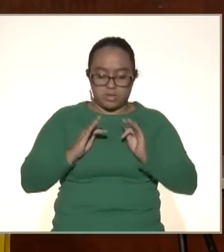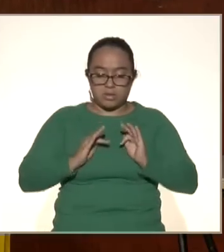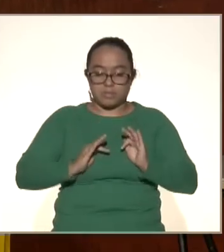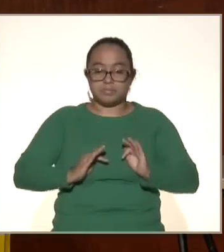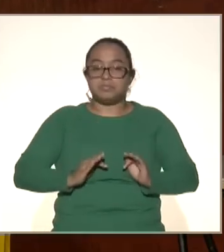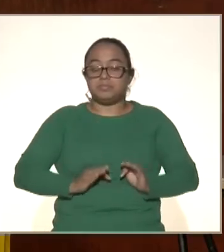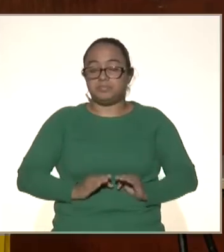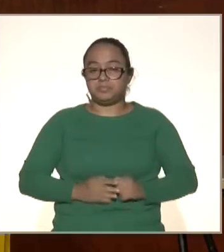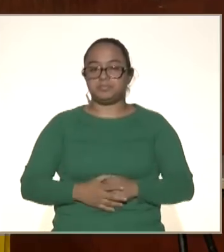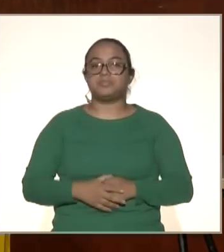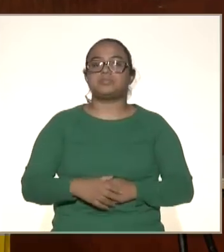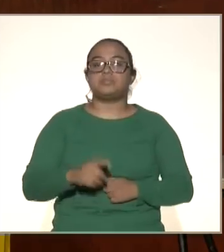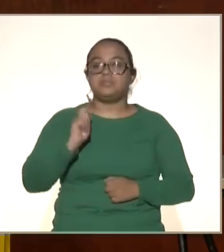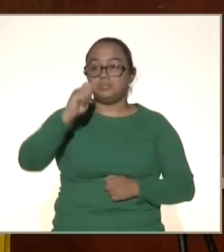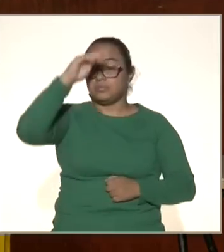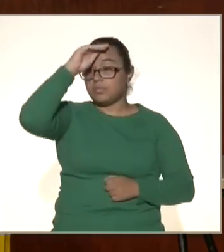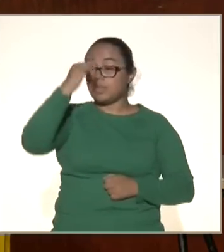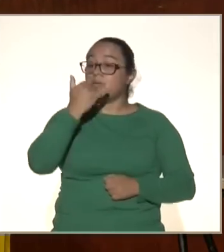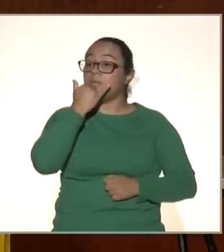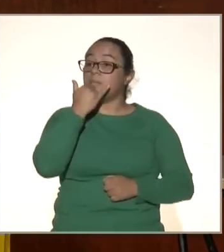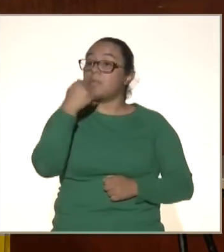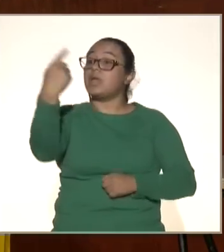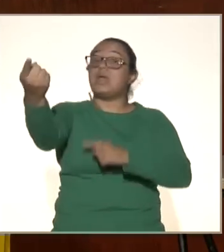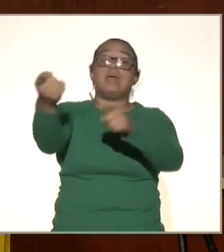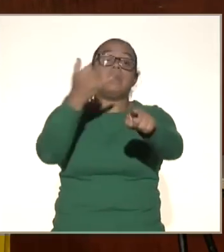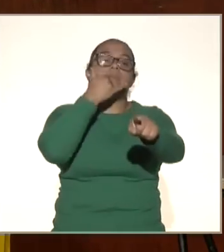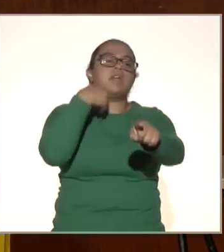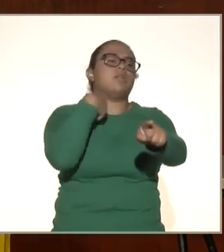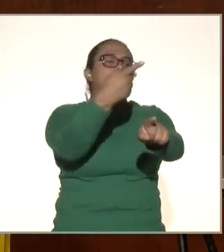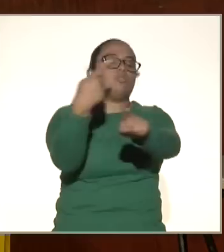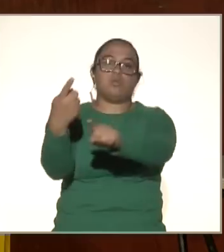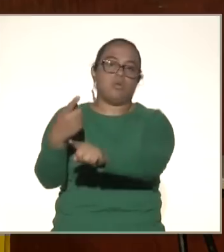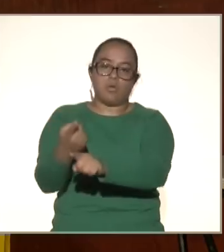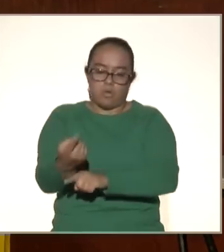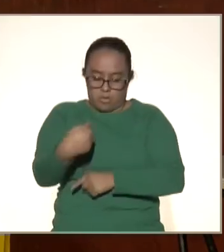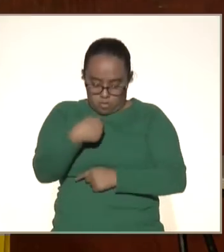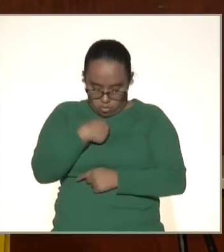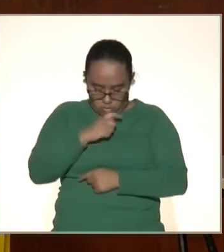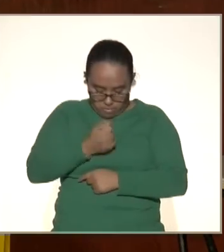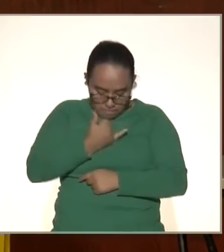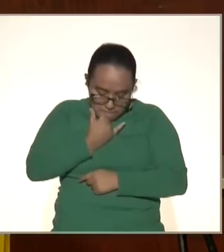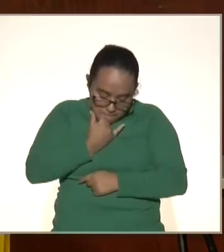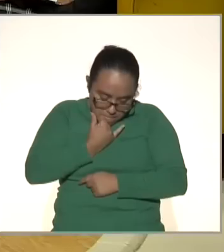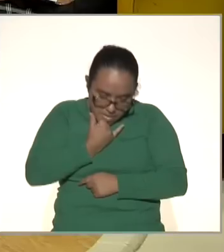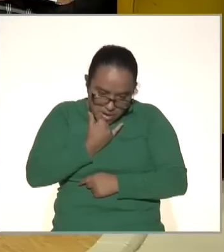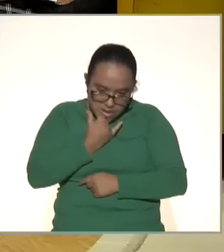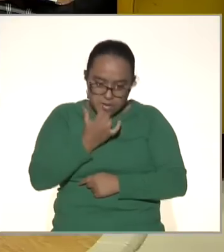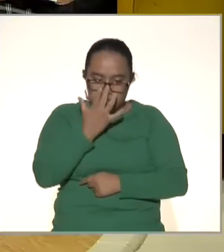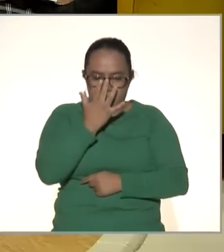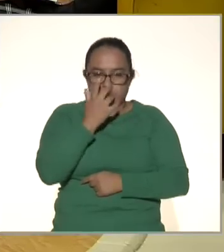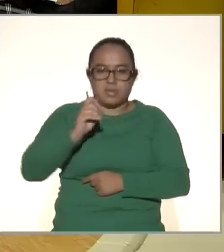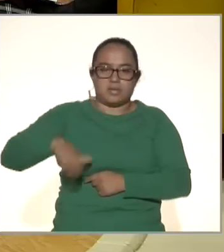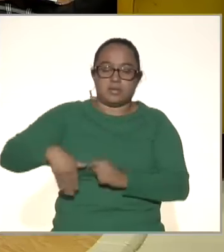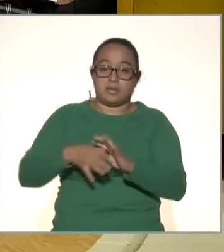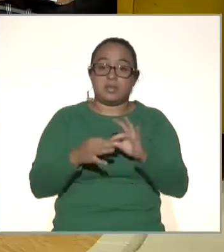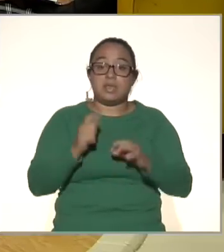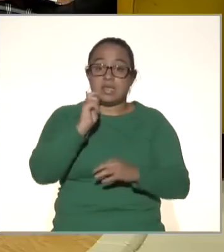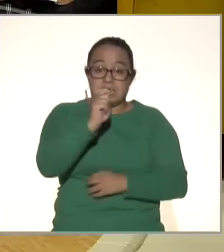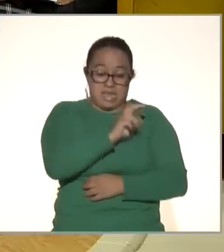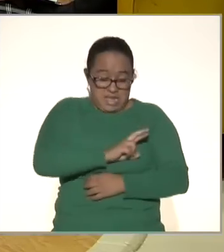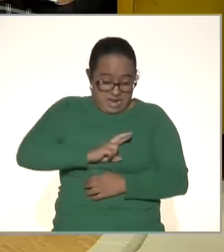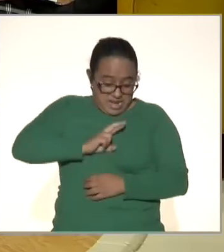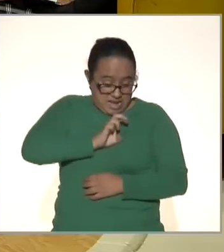el perdón es para los demás, pero el perdón es para ti mismo. Claro. ¿Por qué? Por lo que decíamos. Porque el odio te